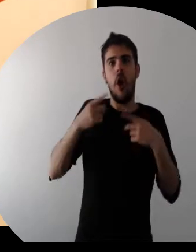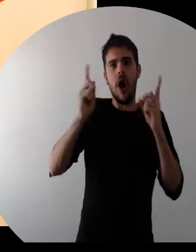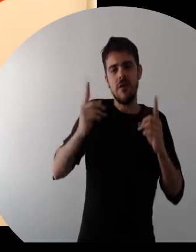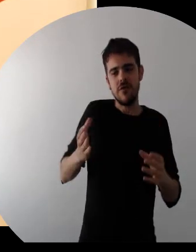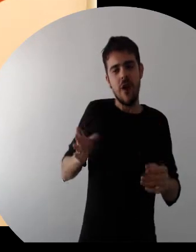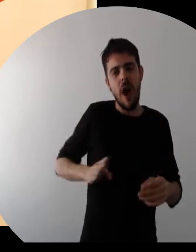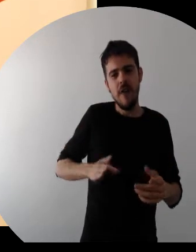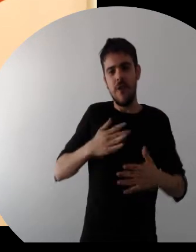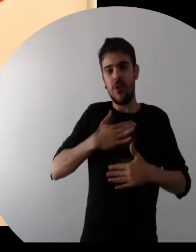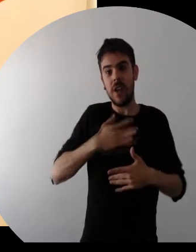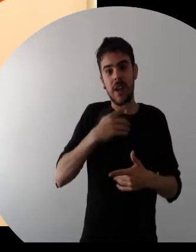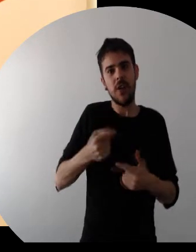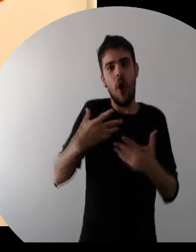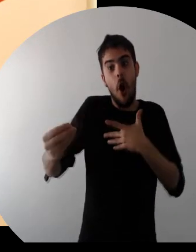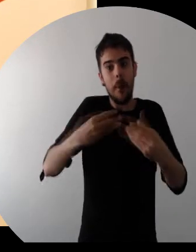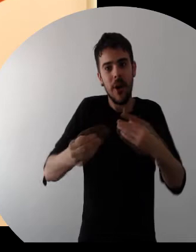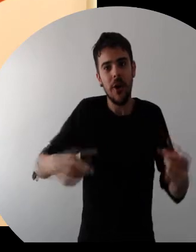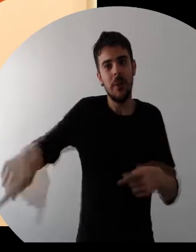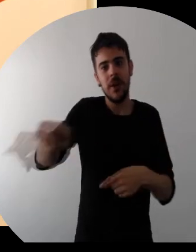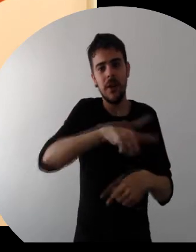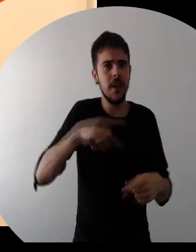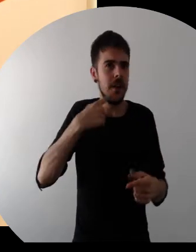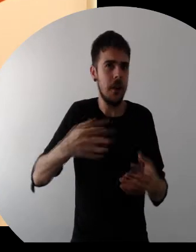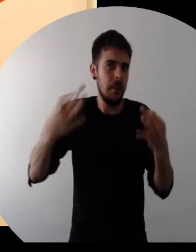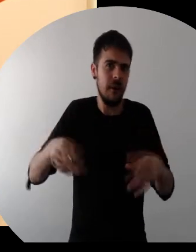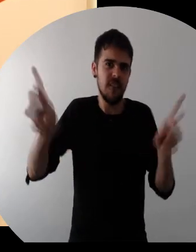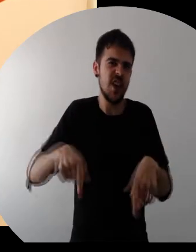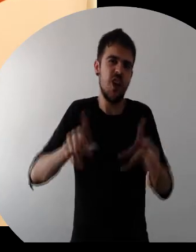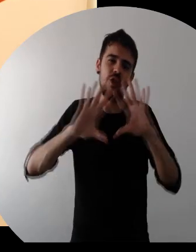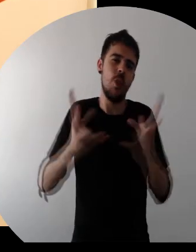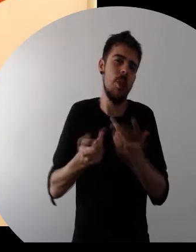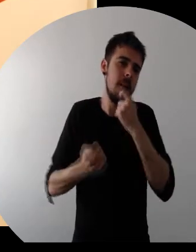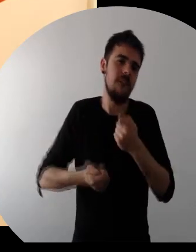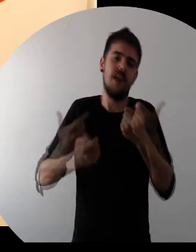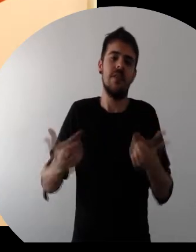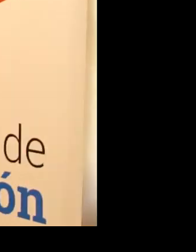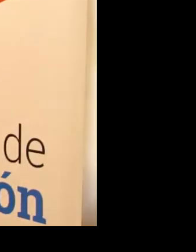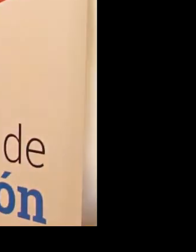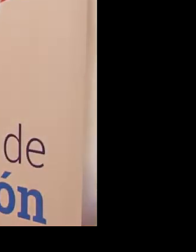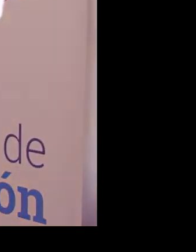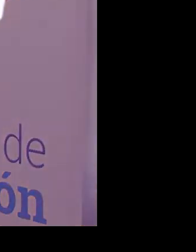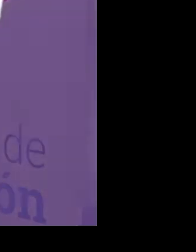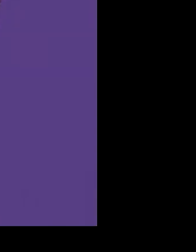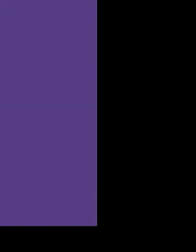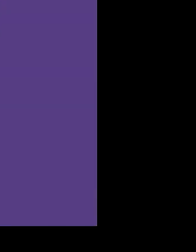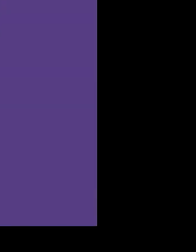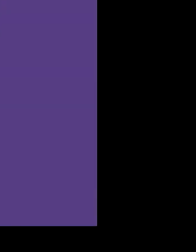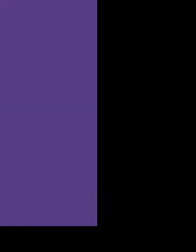disfrutando de la tarea, contagia ese entusiasmo a los chicos y en definitiva hace que todo sea mucho más fácil.